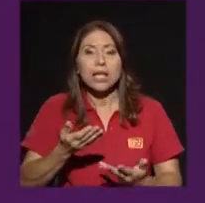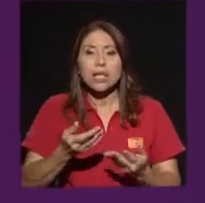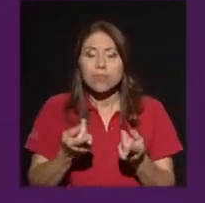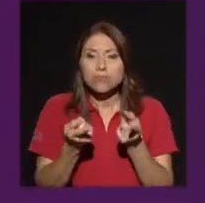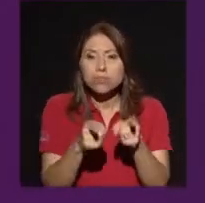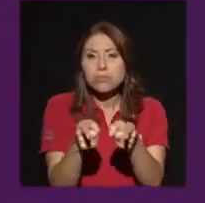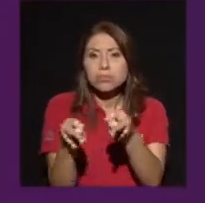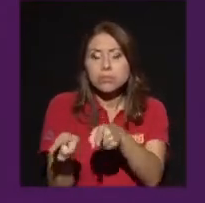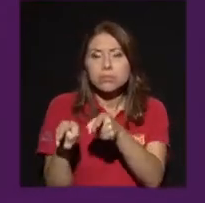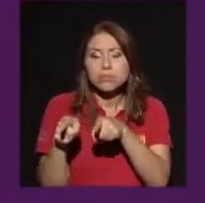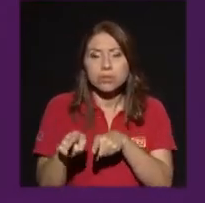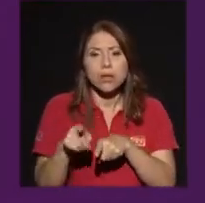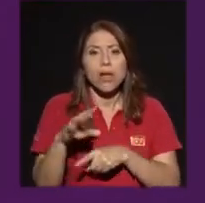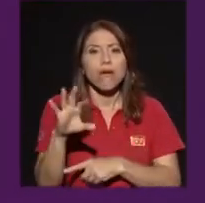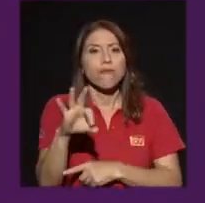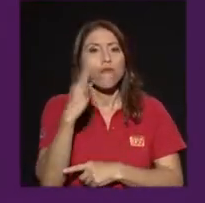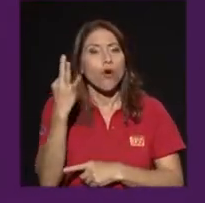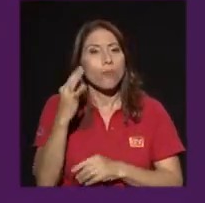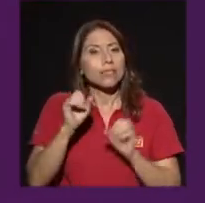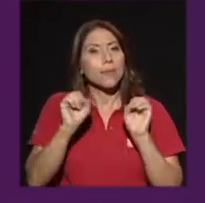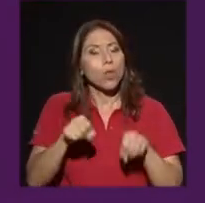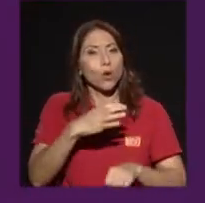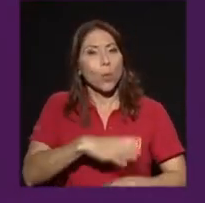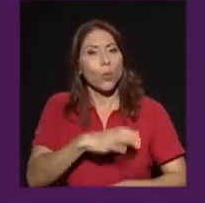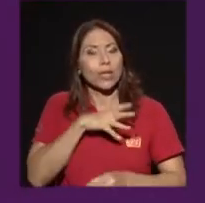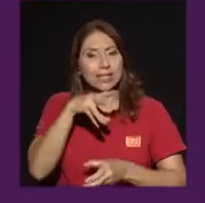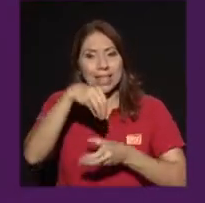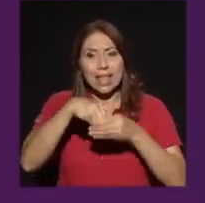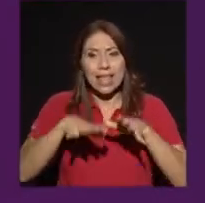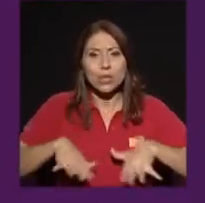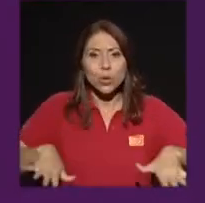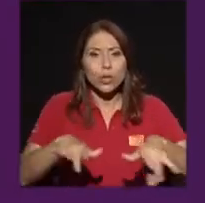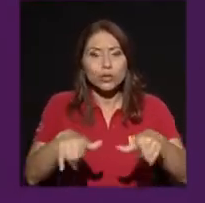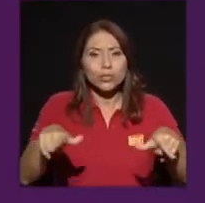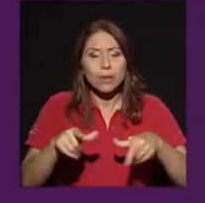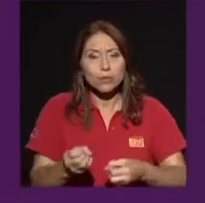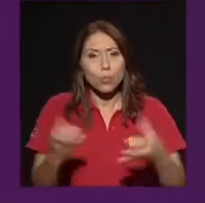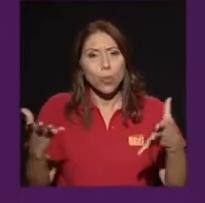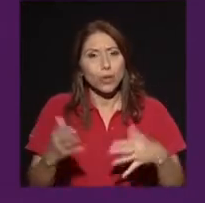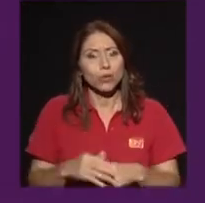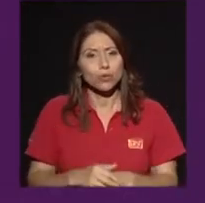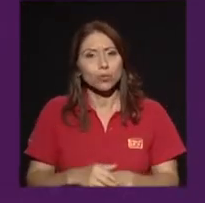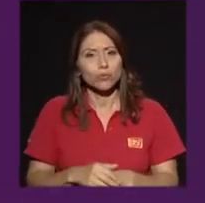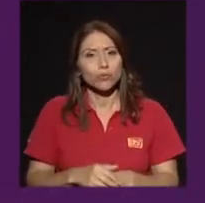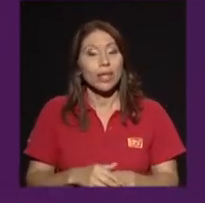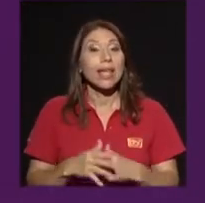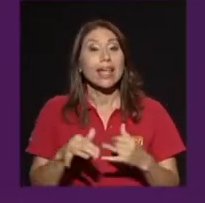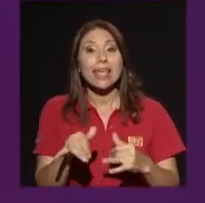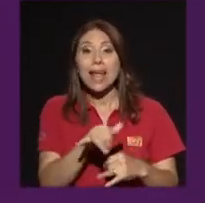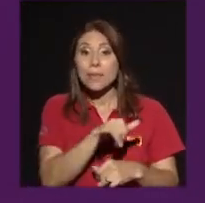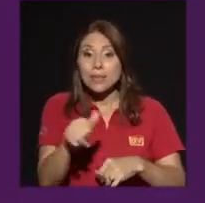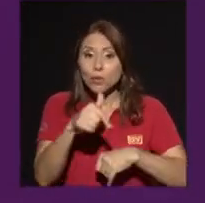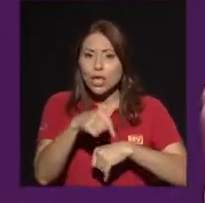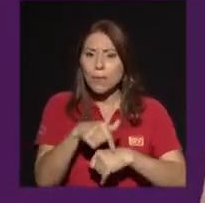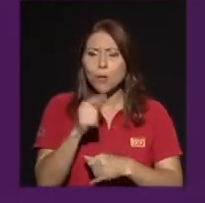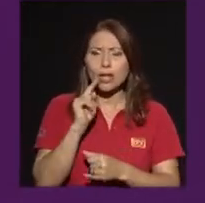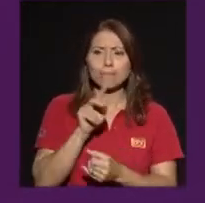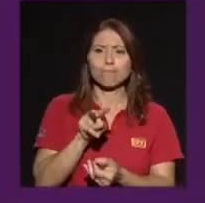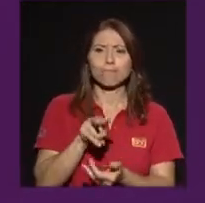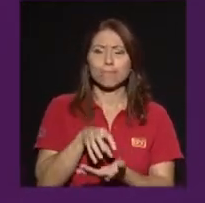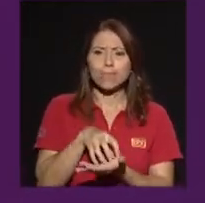formas de transitar los espacios o de comportarse dentro de los espacios públicos. Y al tiempo en que se cuestionen cómo